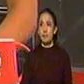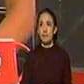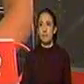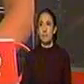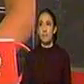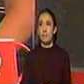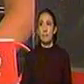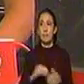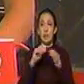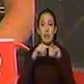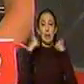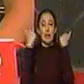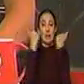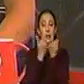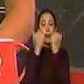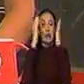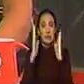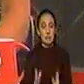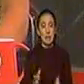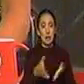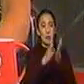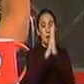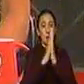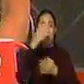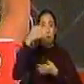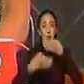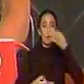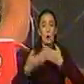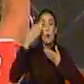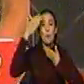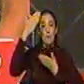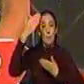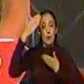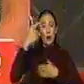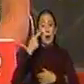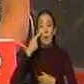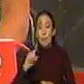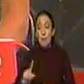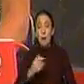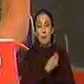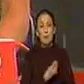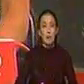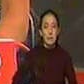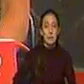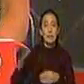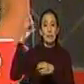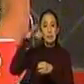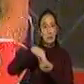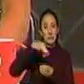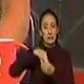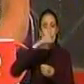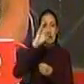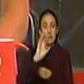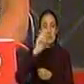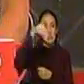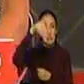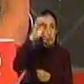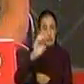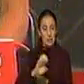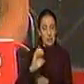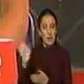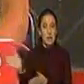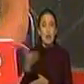Los asambleístas de Creo presentaron un pedido de juicio político en contra de la presidenta del CNE, Diana Tamaint, por incumplimiento